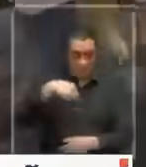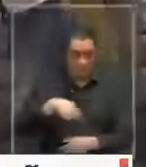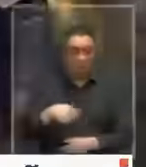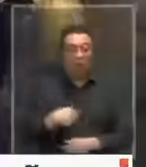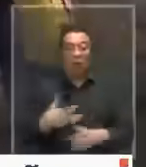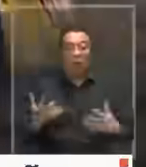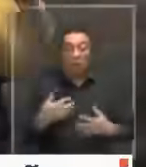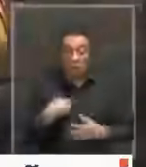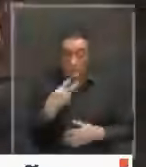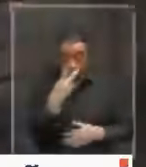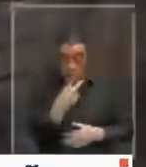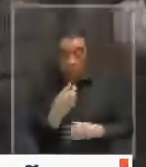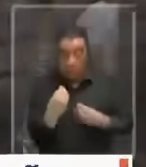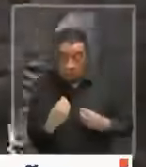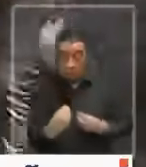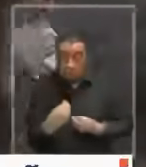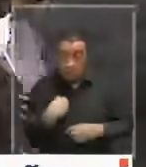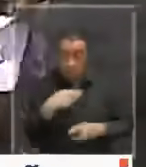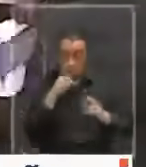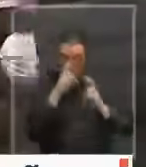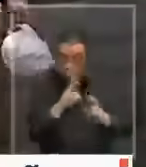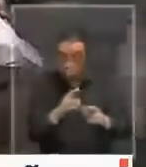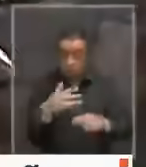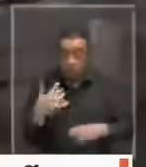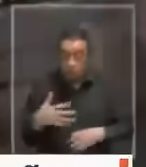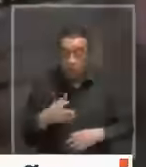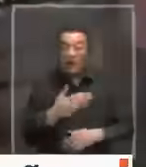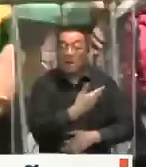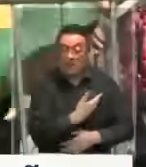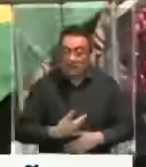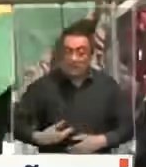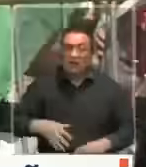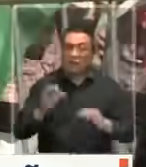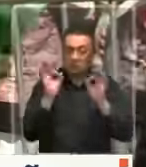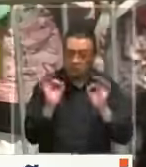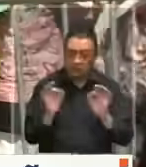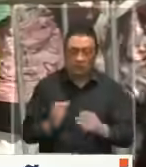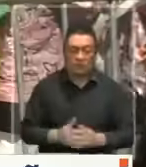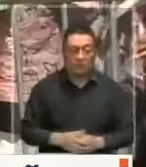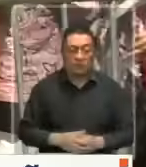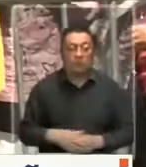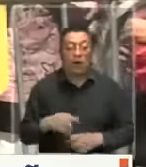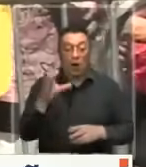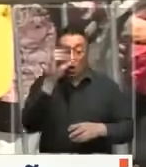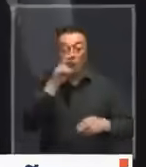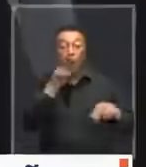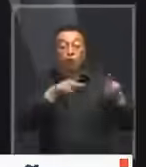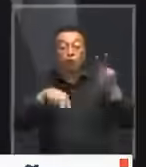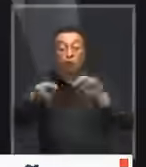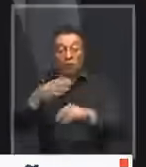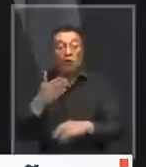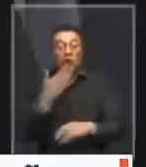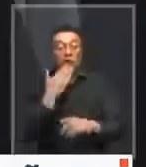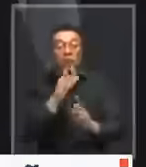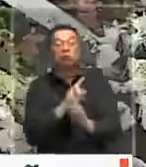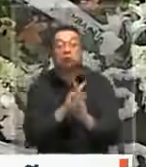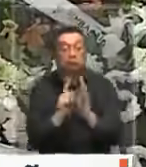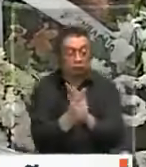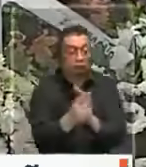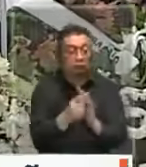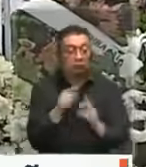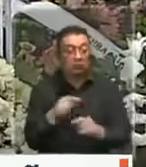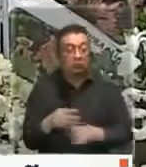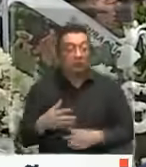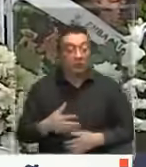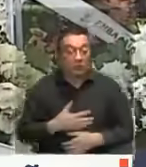parece que es una buena instancia, fue un presidente maravilloso. Hasta hubo turistas que decidieron ingresar al velorio. Y ha